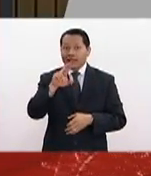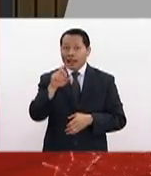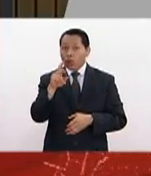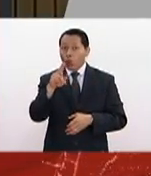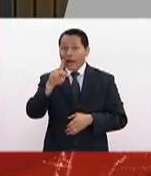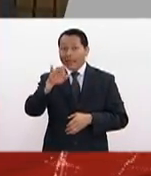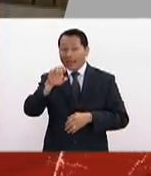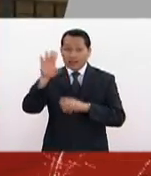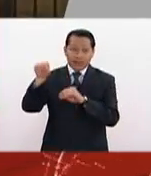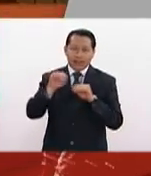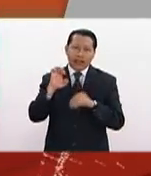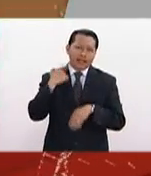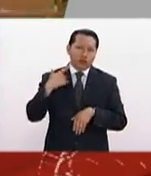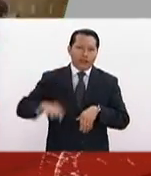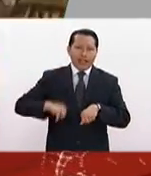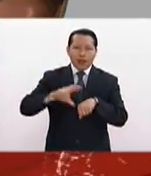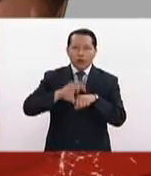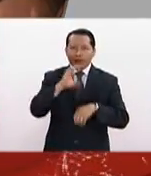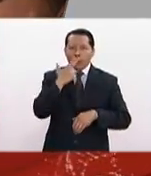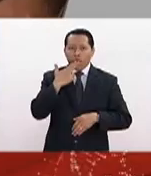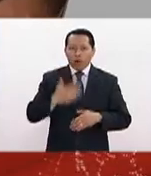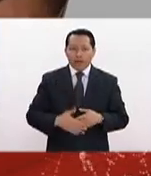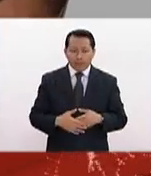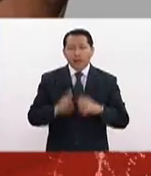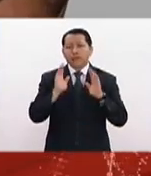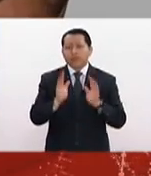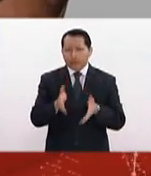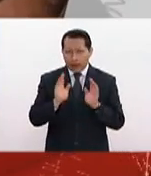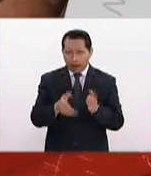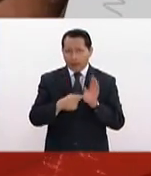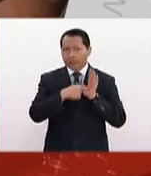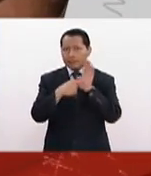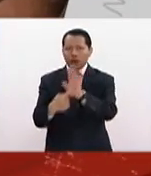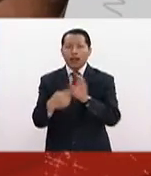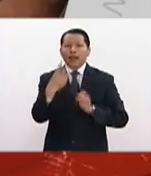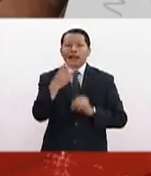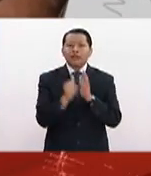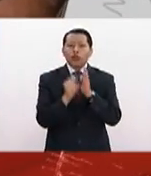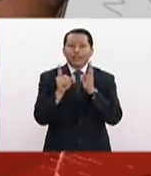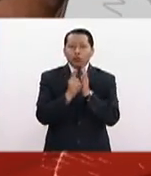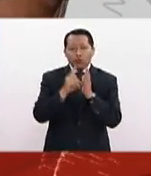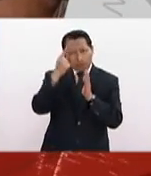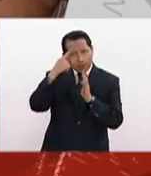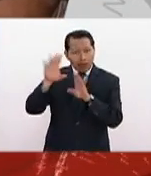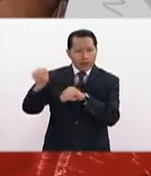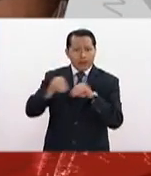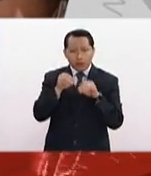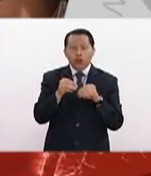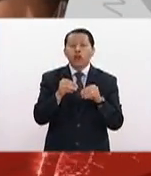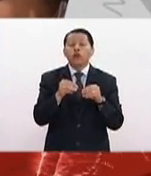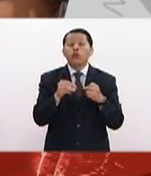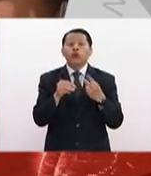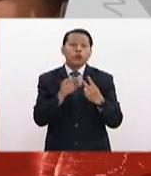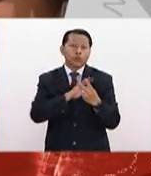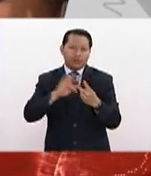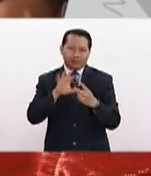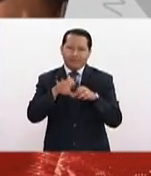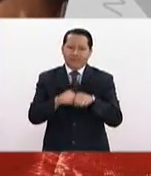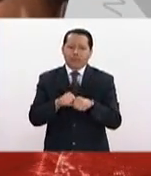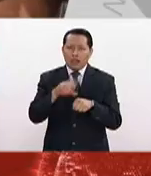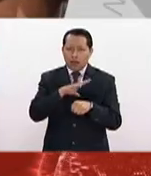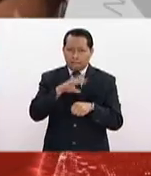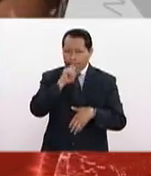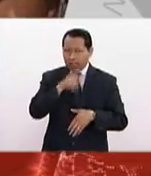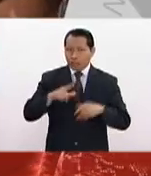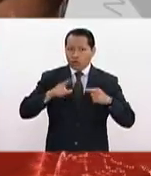Duarte, ex gobernador de Chihuahua. Ya se presentaron 3 solicitudes formales de extradición, 2 por lo que se refiere a órdenes de aprehensión obtenidas